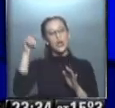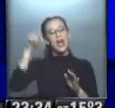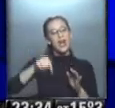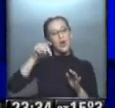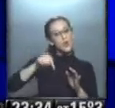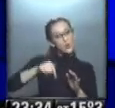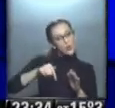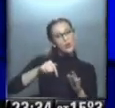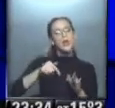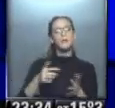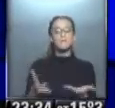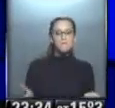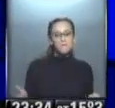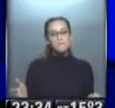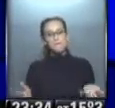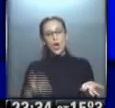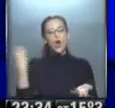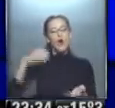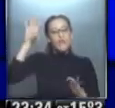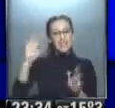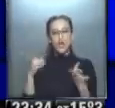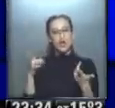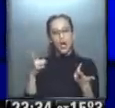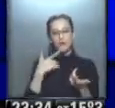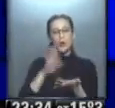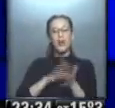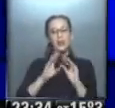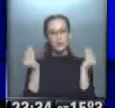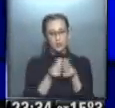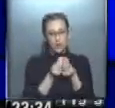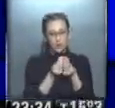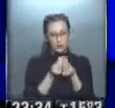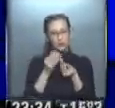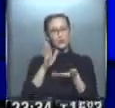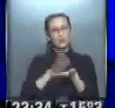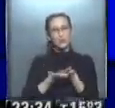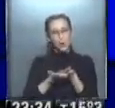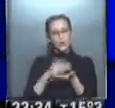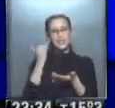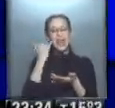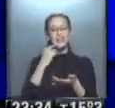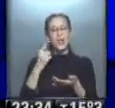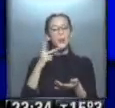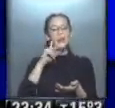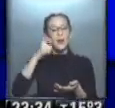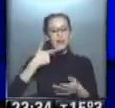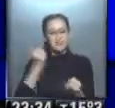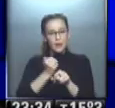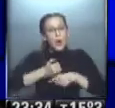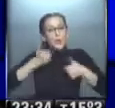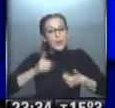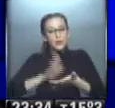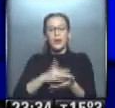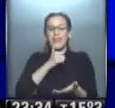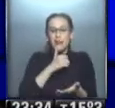caso, por lo menos oficialmente no tiene que ver con los resultados. Más allá de que los números avalen que Claudio Vivas hizo una buena tarea en